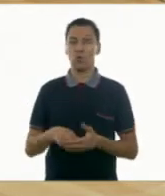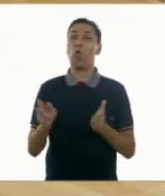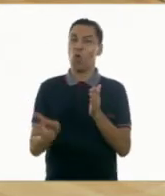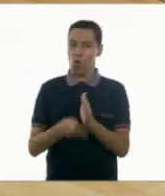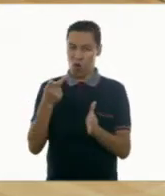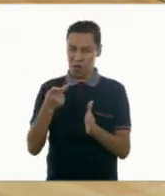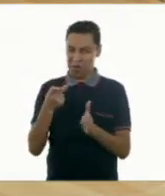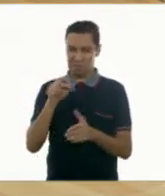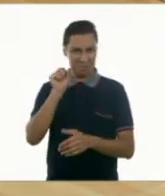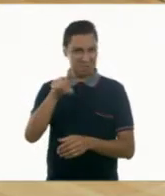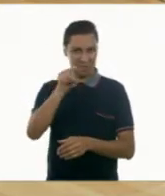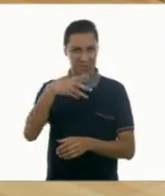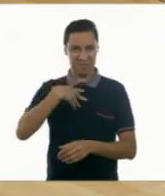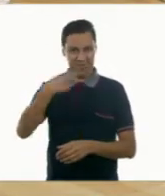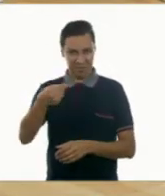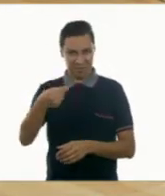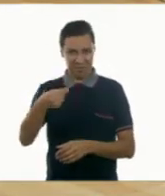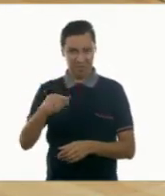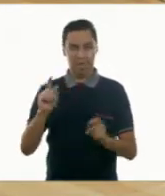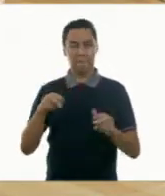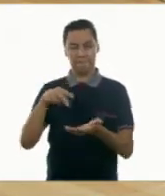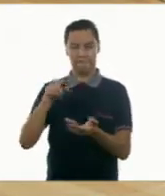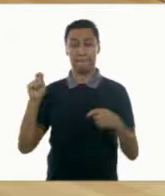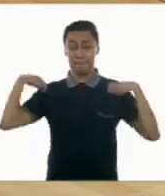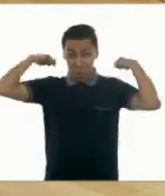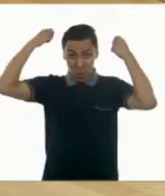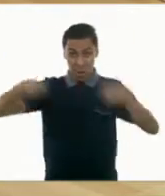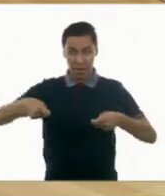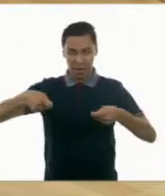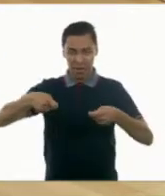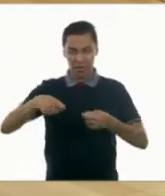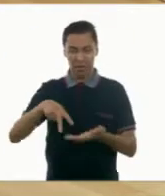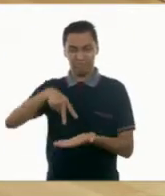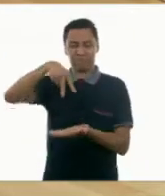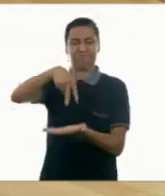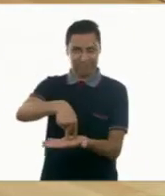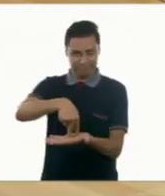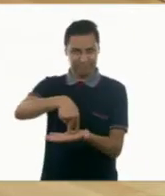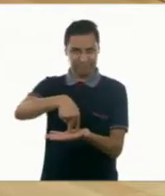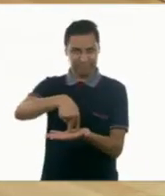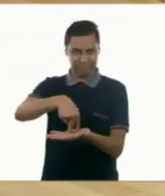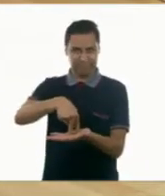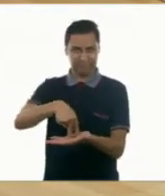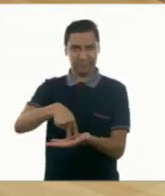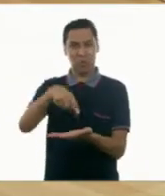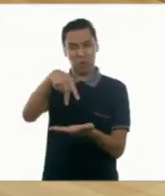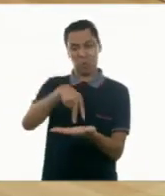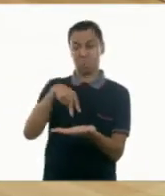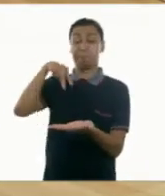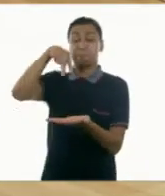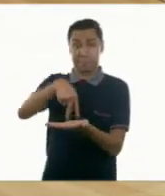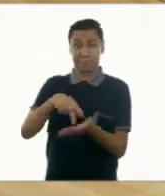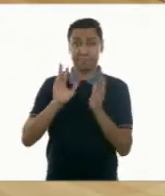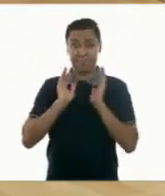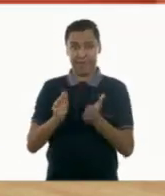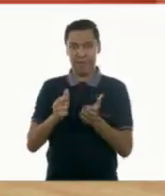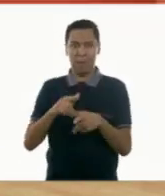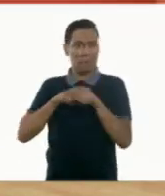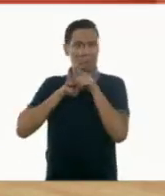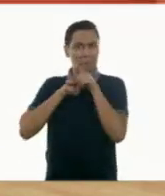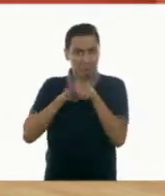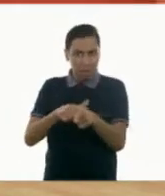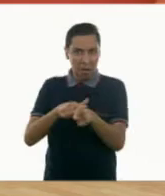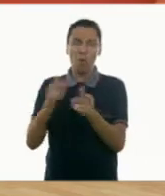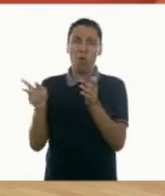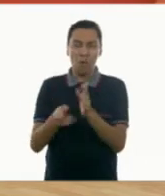lo repites y saltas con los dos pies juntos. Cuando ya te haya salido, vas a hacerlo continuo.